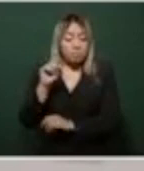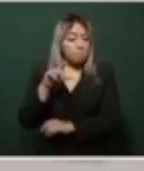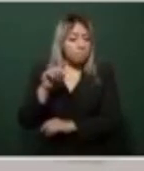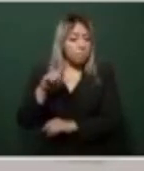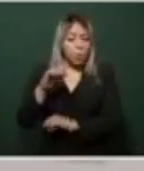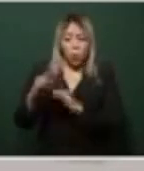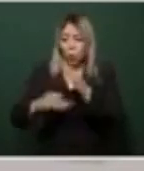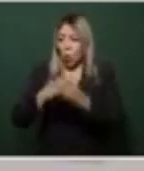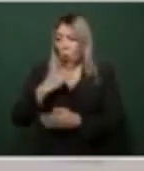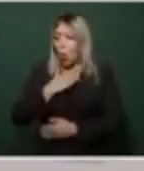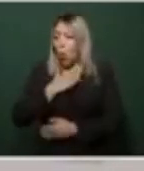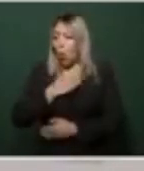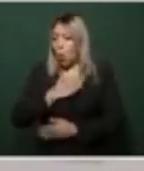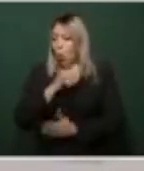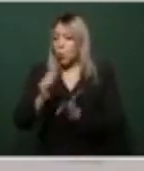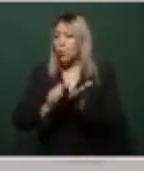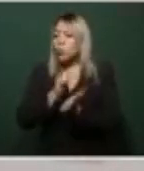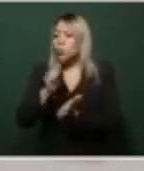justicia,